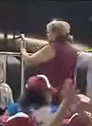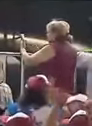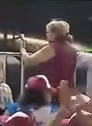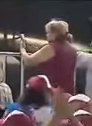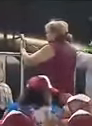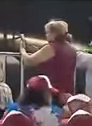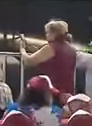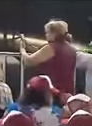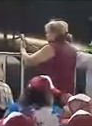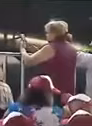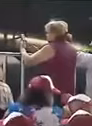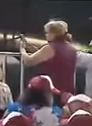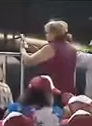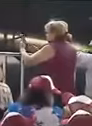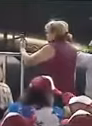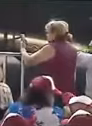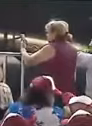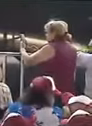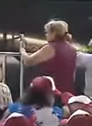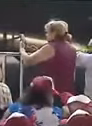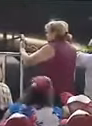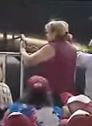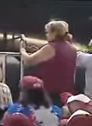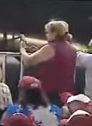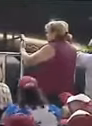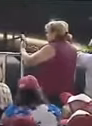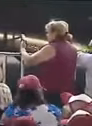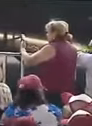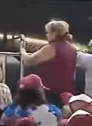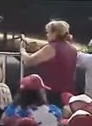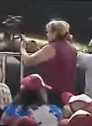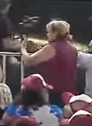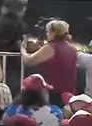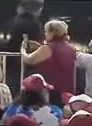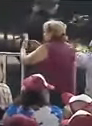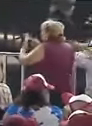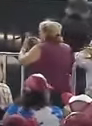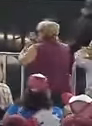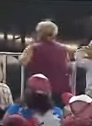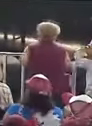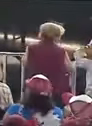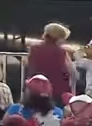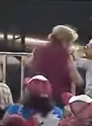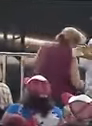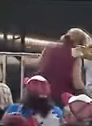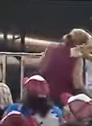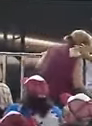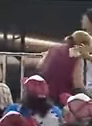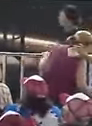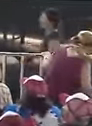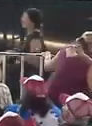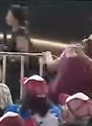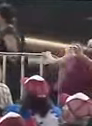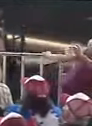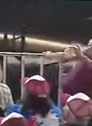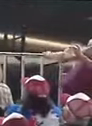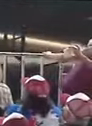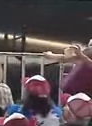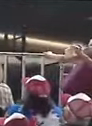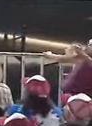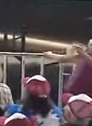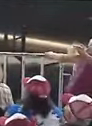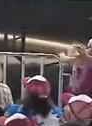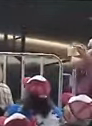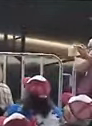Me da mucho gusto estar aquí. Venía viendo las redes y nuestra